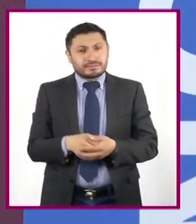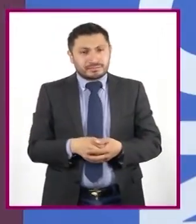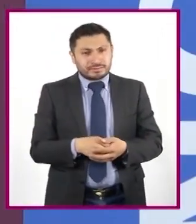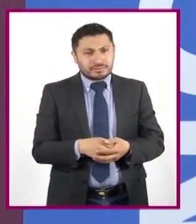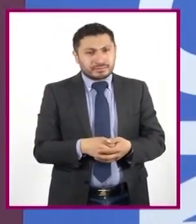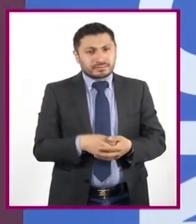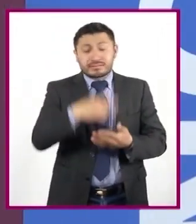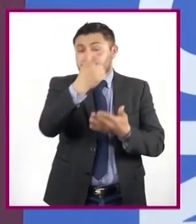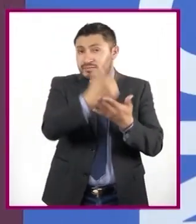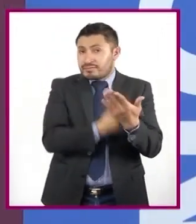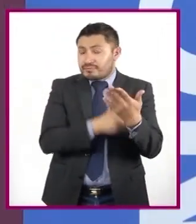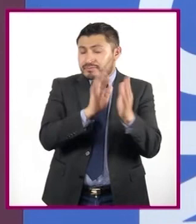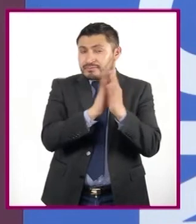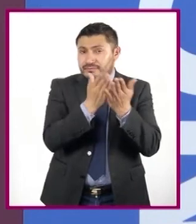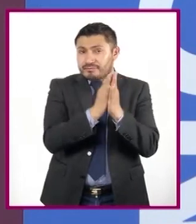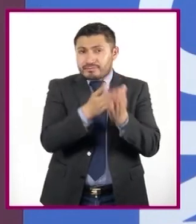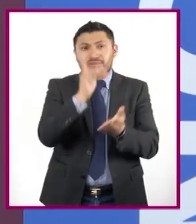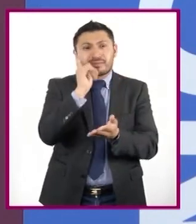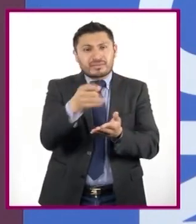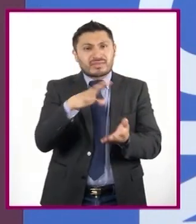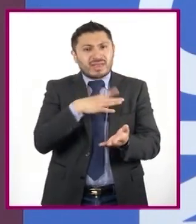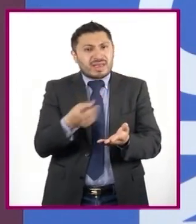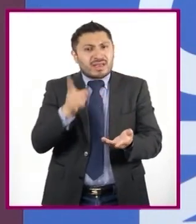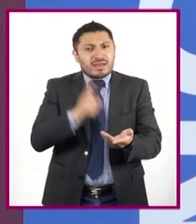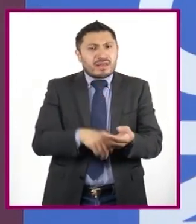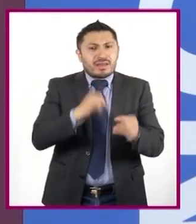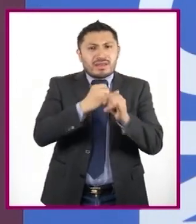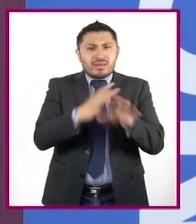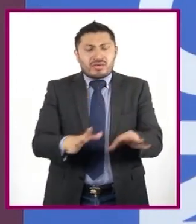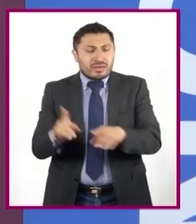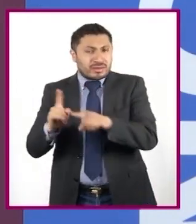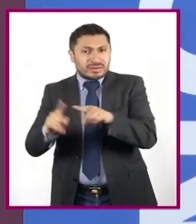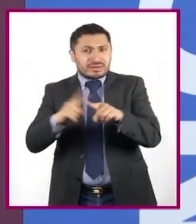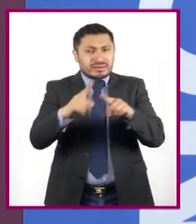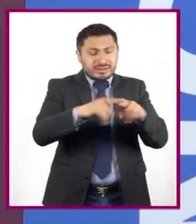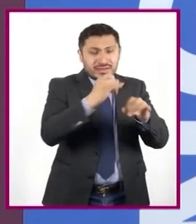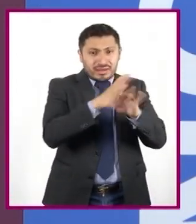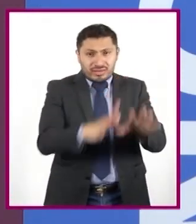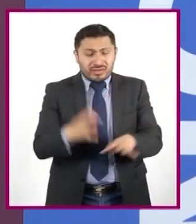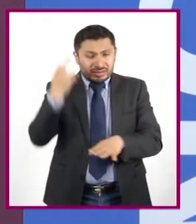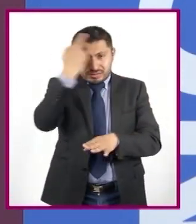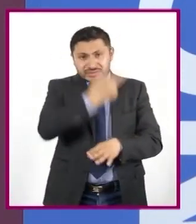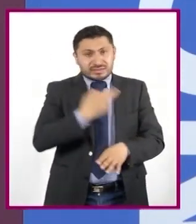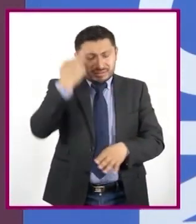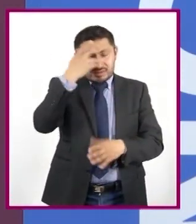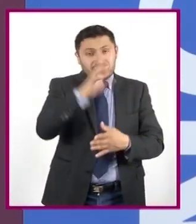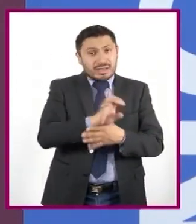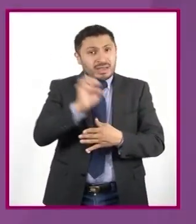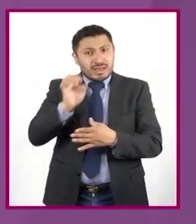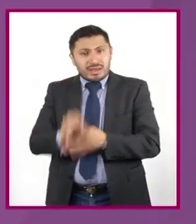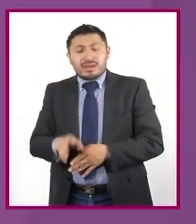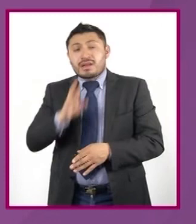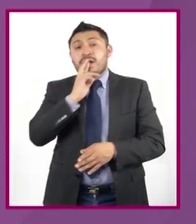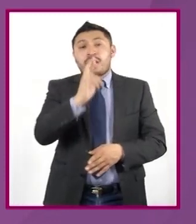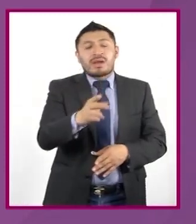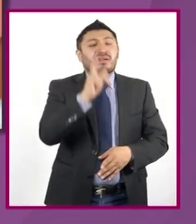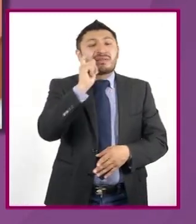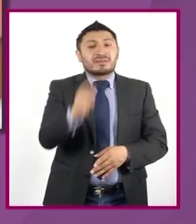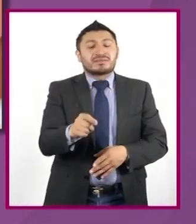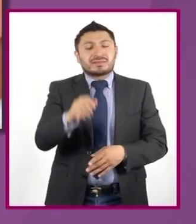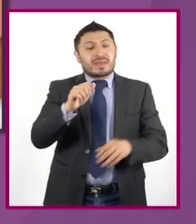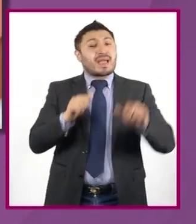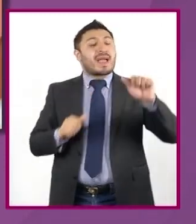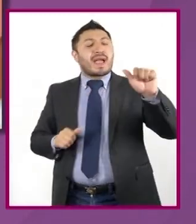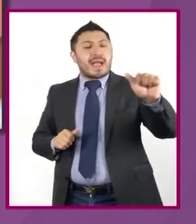referencias bibliográficas son las que contienen datos de las fuentes de información consultadas. Por tal, la respuesta es la opción